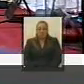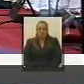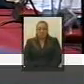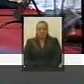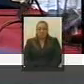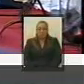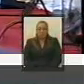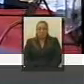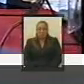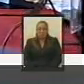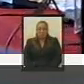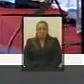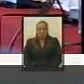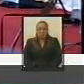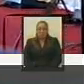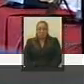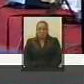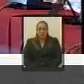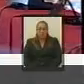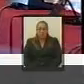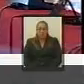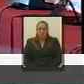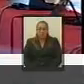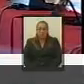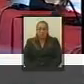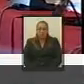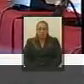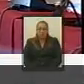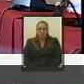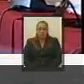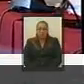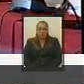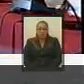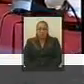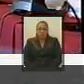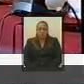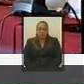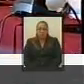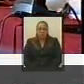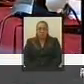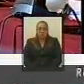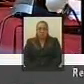antecede, Franklin Sánchez, que a costa